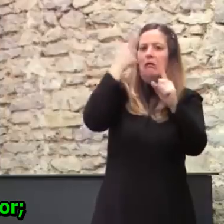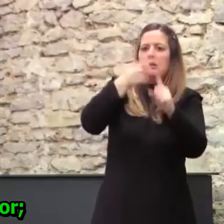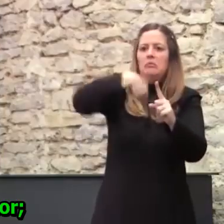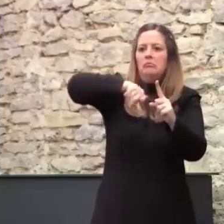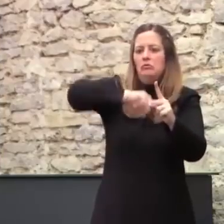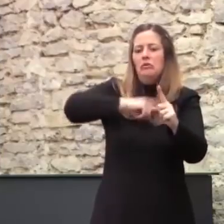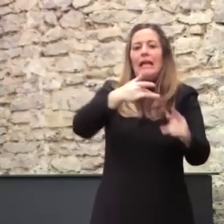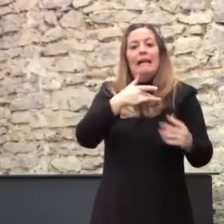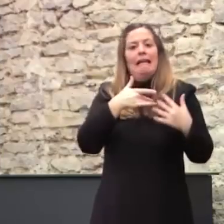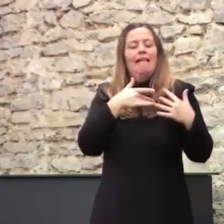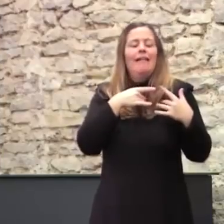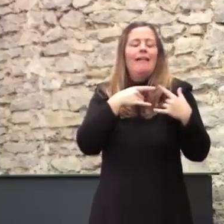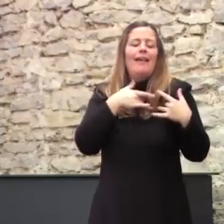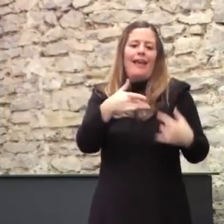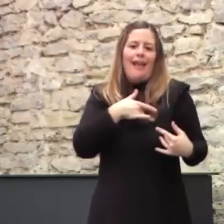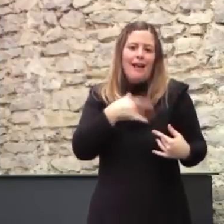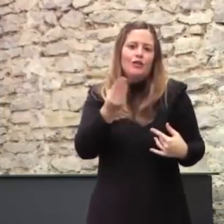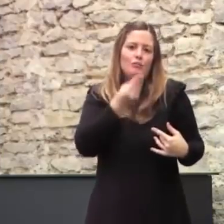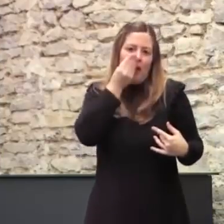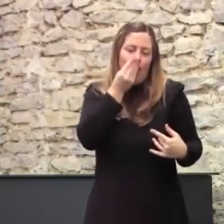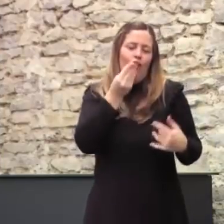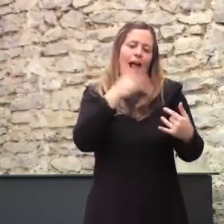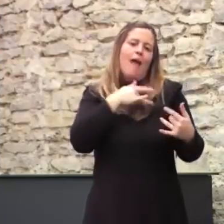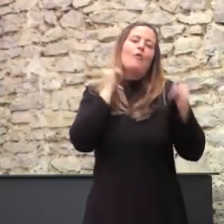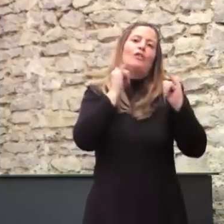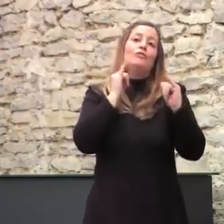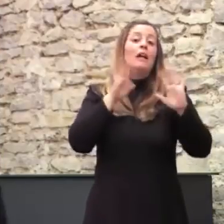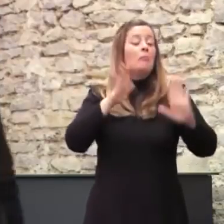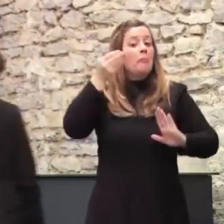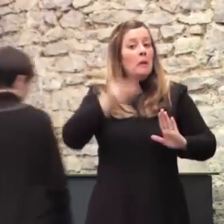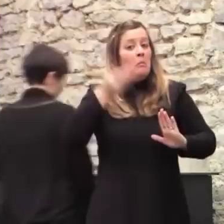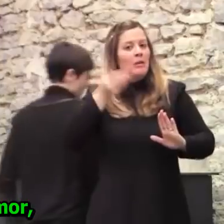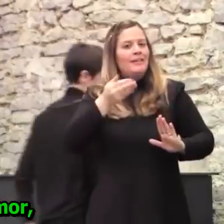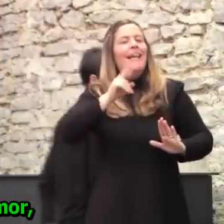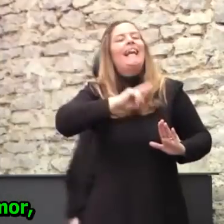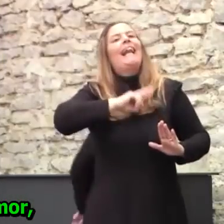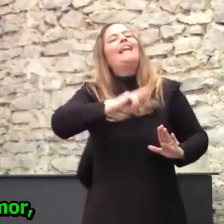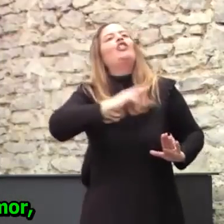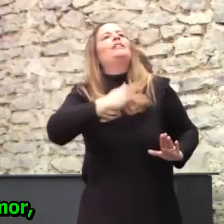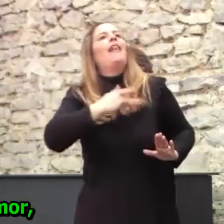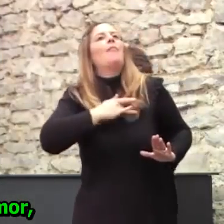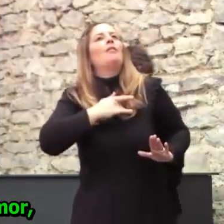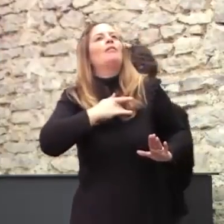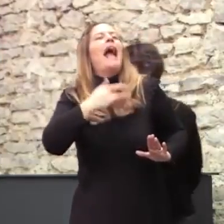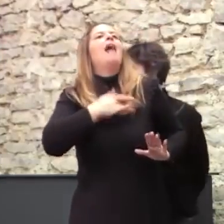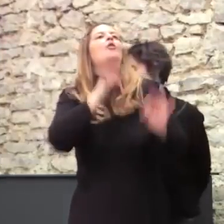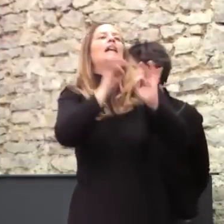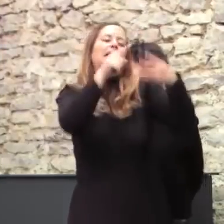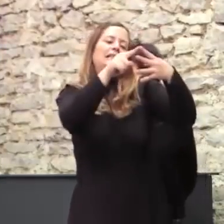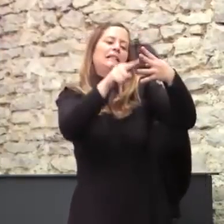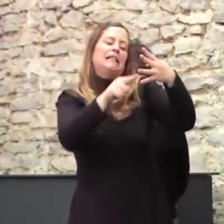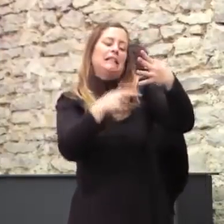disfrutar más del amor. Pero bueno, yo creo que es importante no caer, ¿no?, en religiones del amor que te digan cómo tiene que ser el amor, porque lo